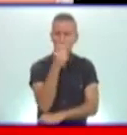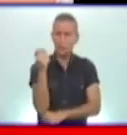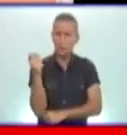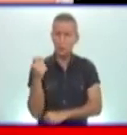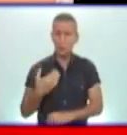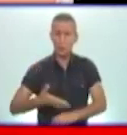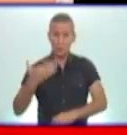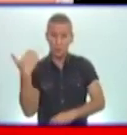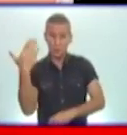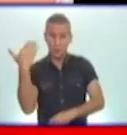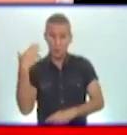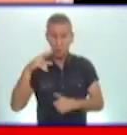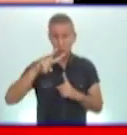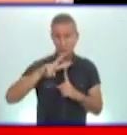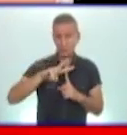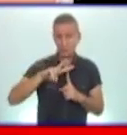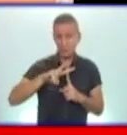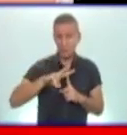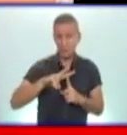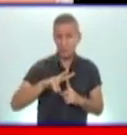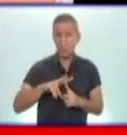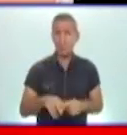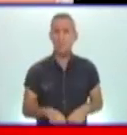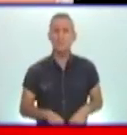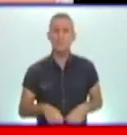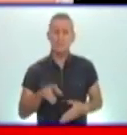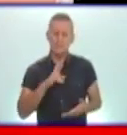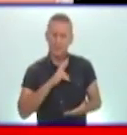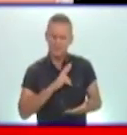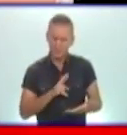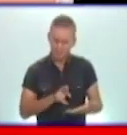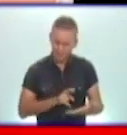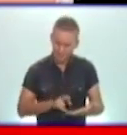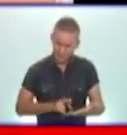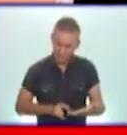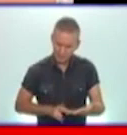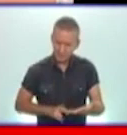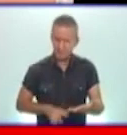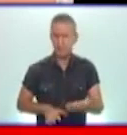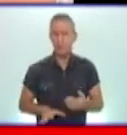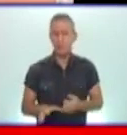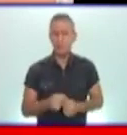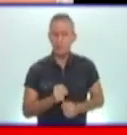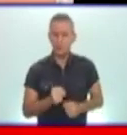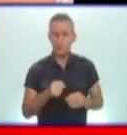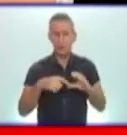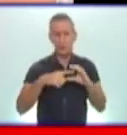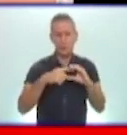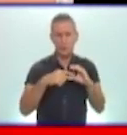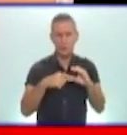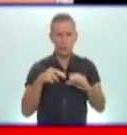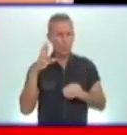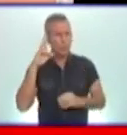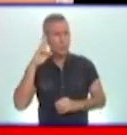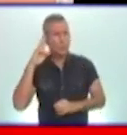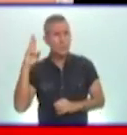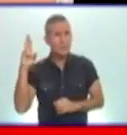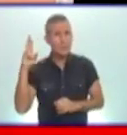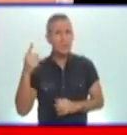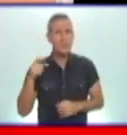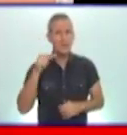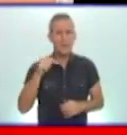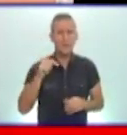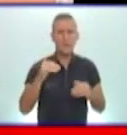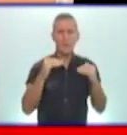anteriores emisiones televisivas. O sea, estamos consolidando, repasando contenidos. Estamos recordando esta